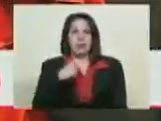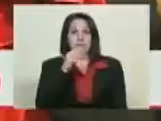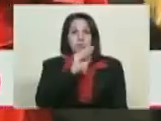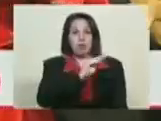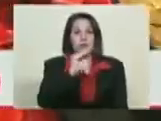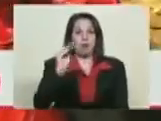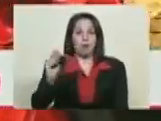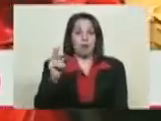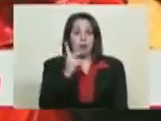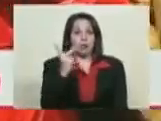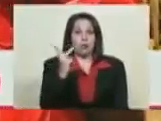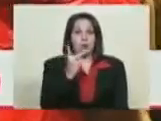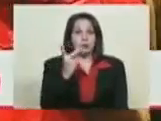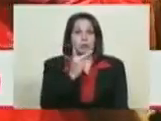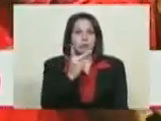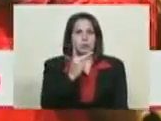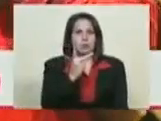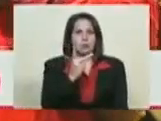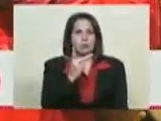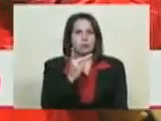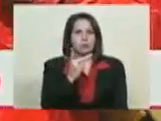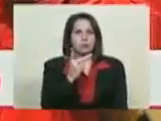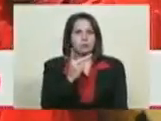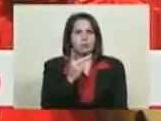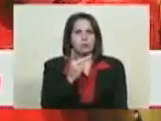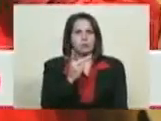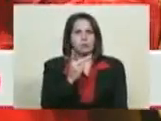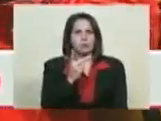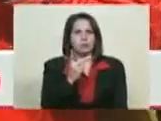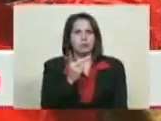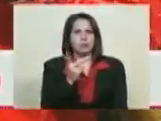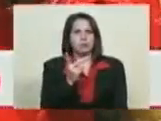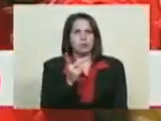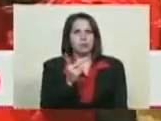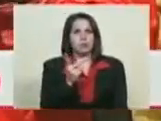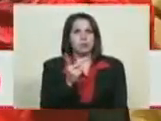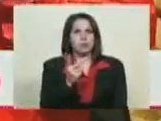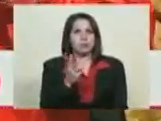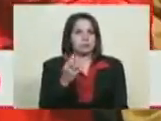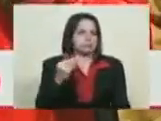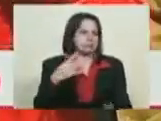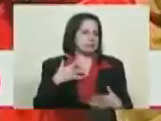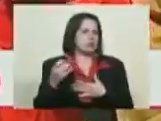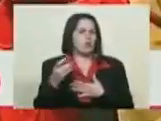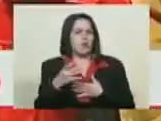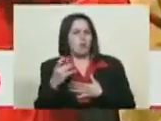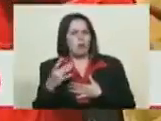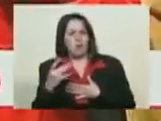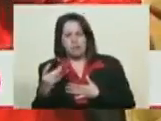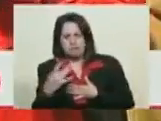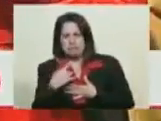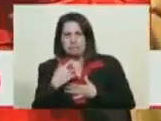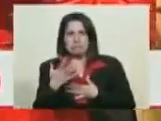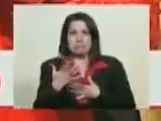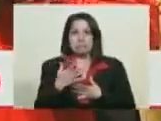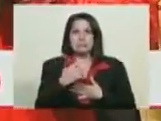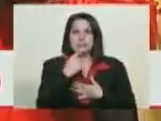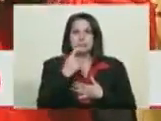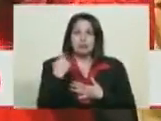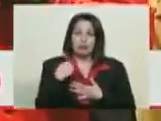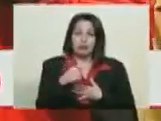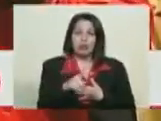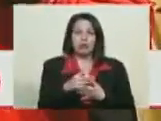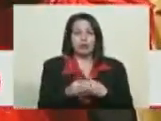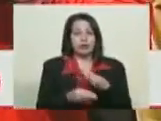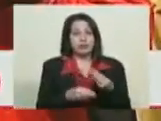dos. Quizás lo medular allí, ¿no? Muchos dolores tenía el comandante y nos dijo, yo tengo que